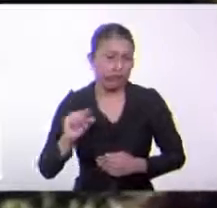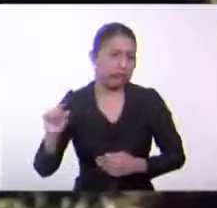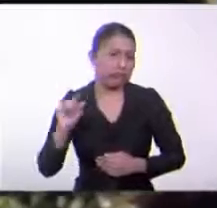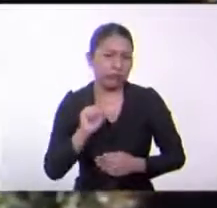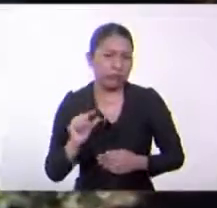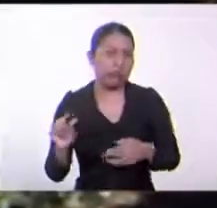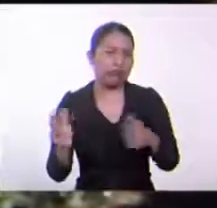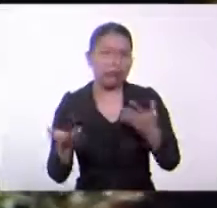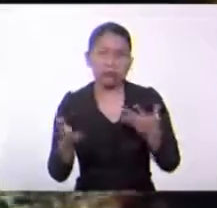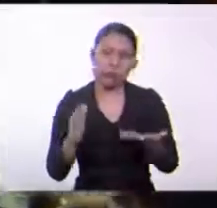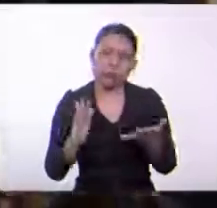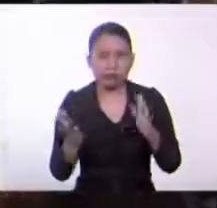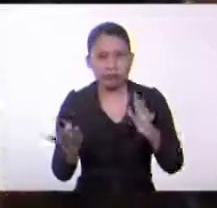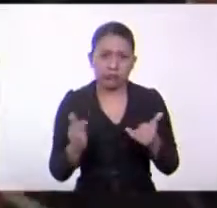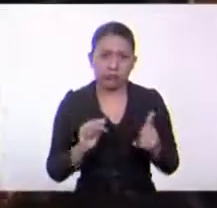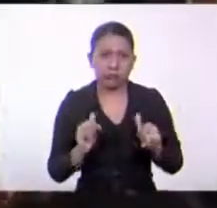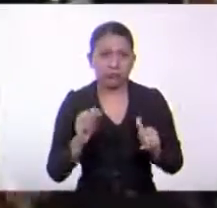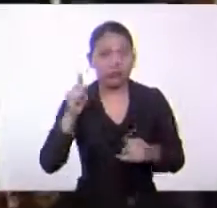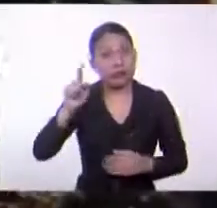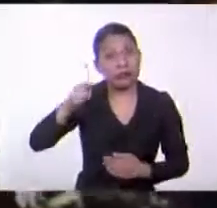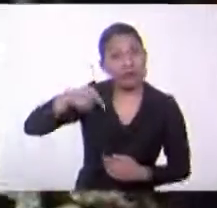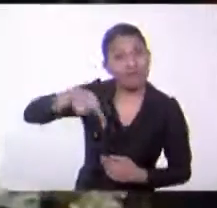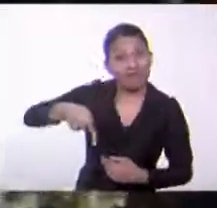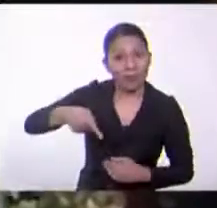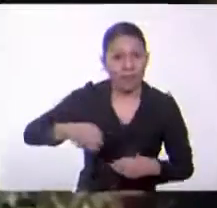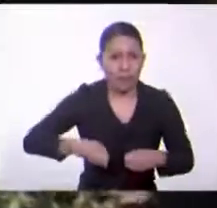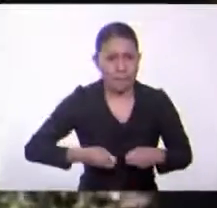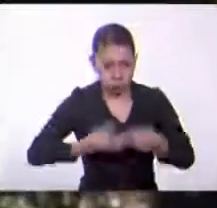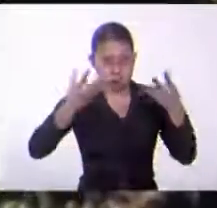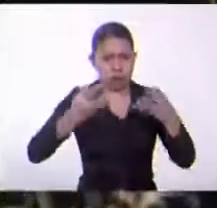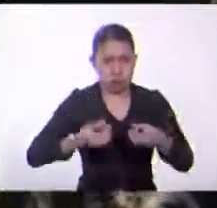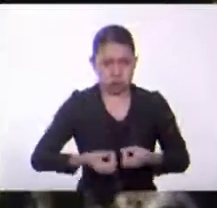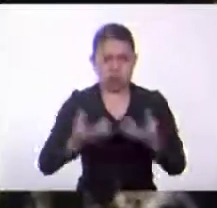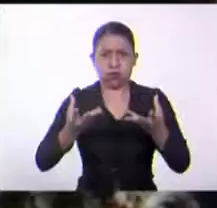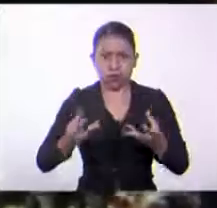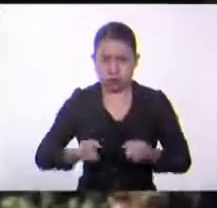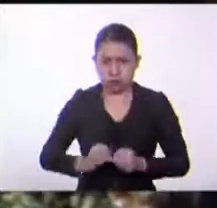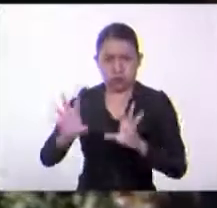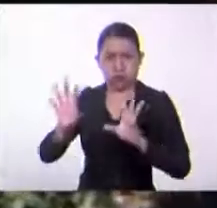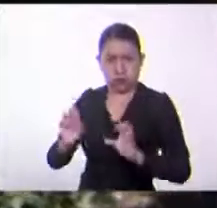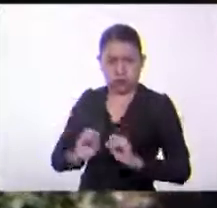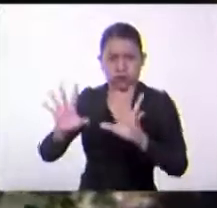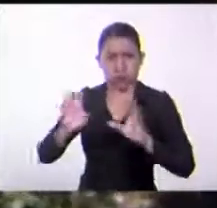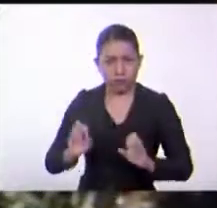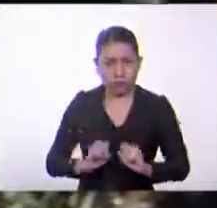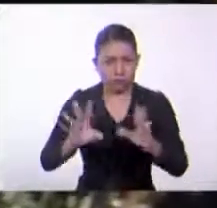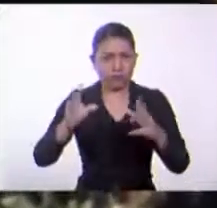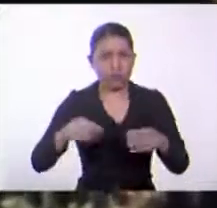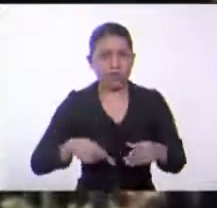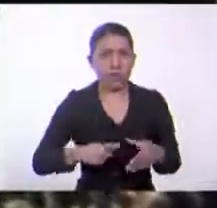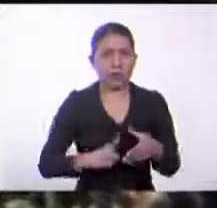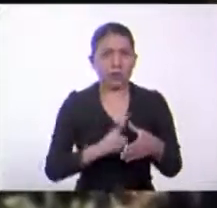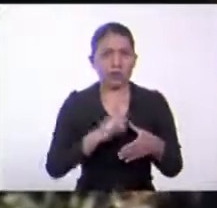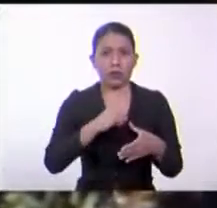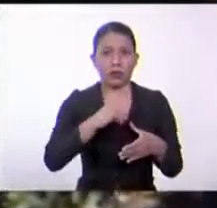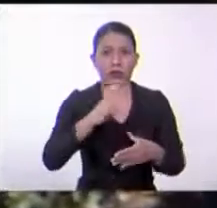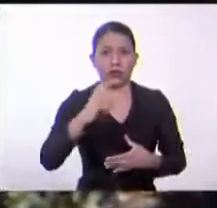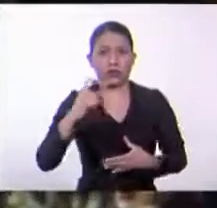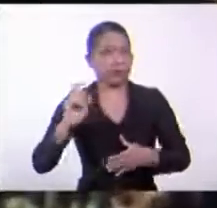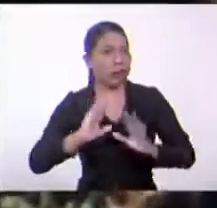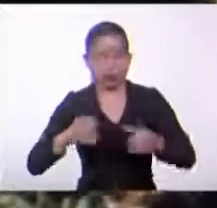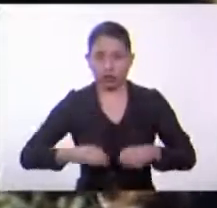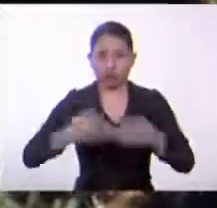la especie, el macho libera de su saco a todas sus crías ya formadas y